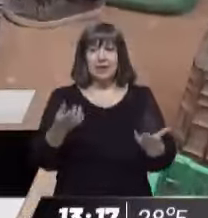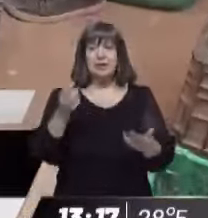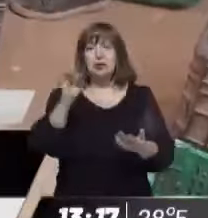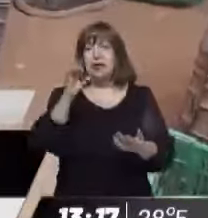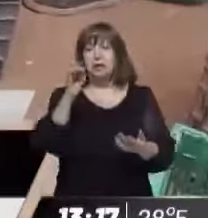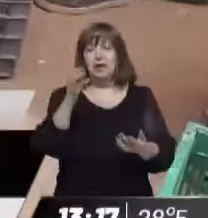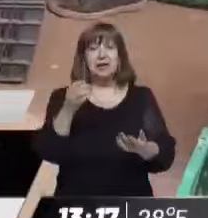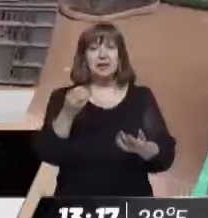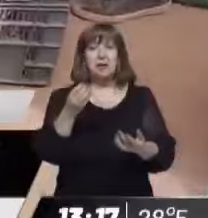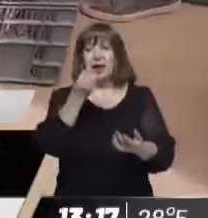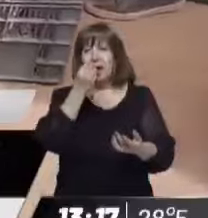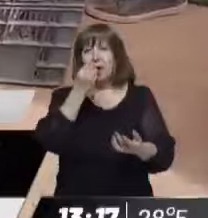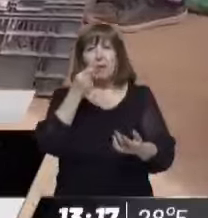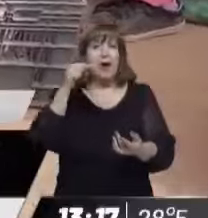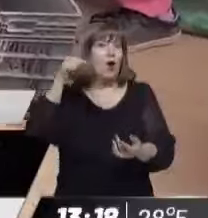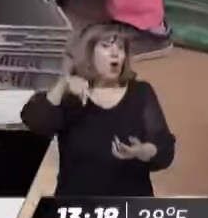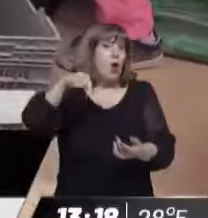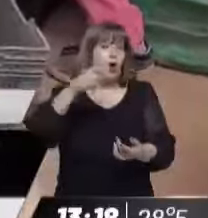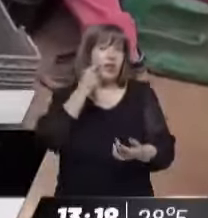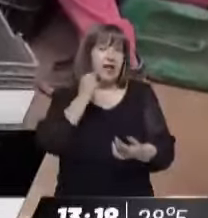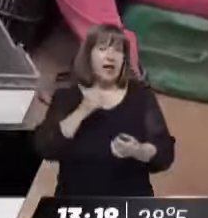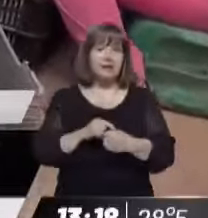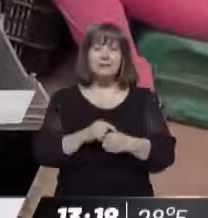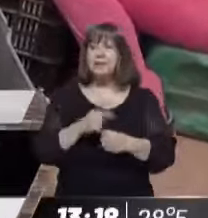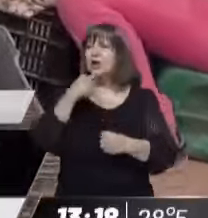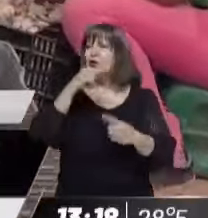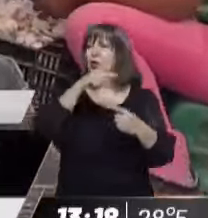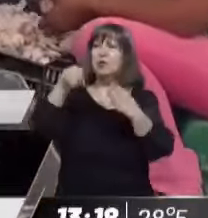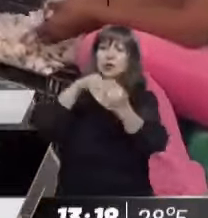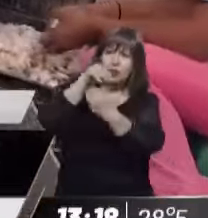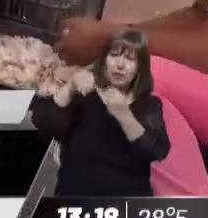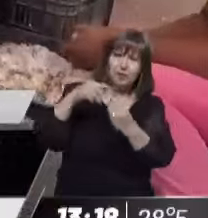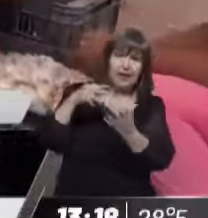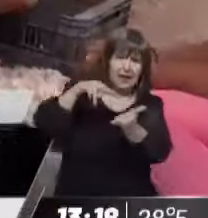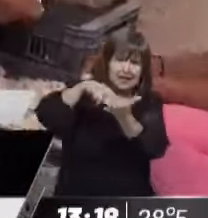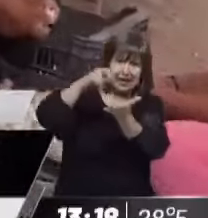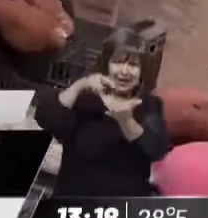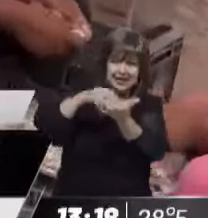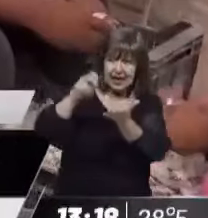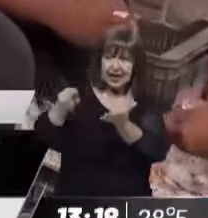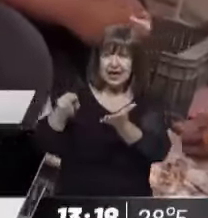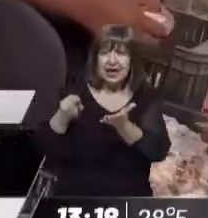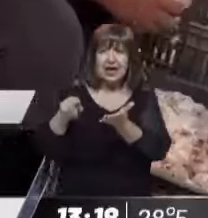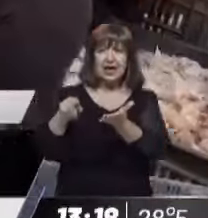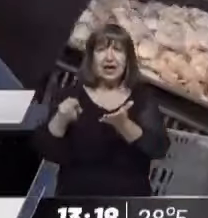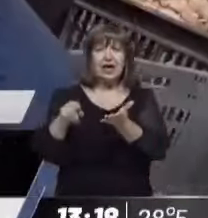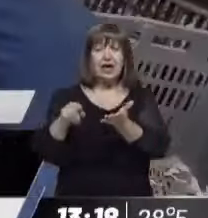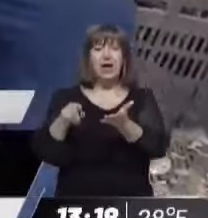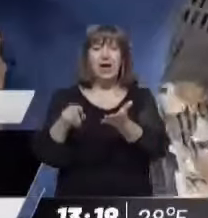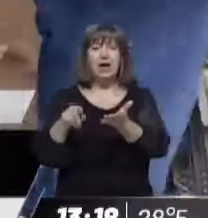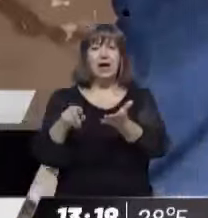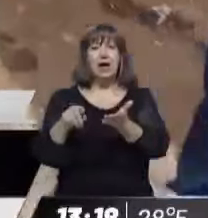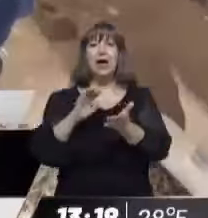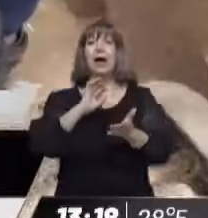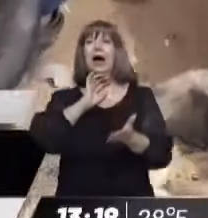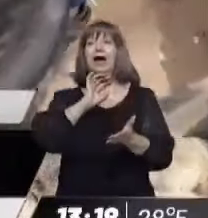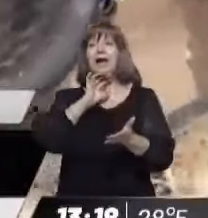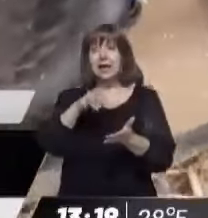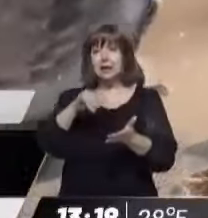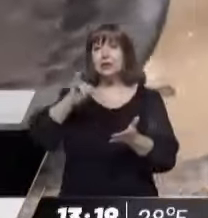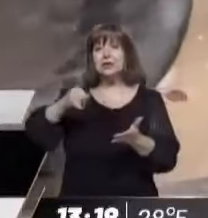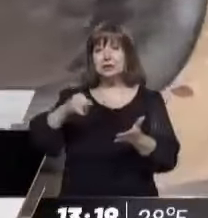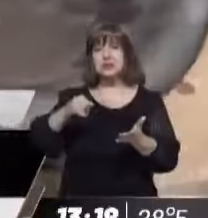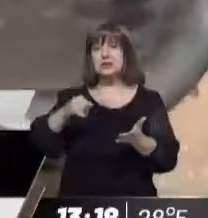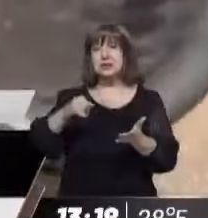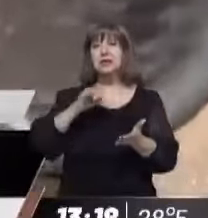Solamente para mantenerte, ¿no? ¿Todos salteños los que veo acá o tenés algunos mendocinos que ya han nacido acá? Mis nietos nacieron aquí. Claro,